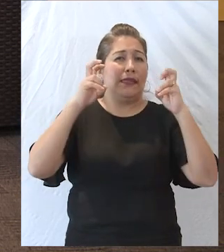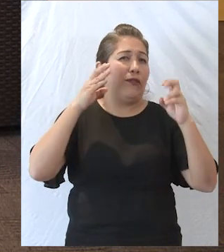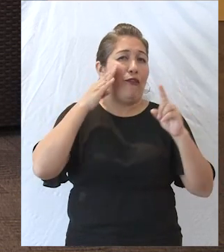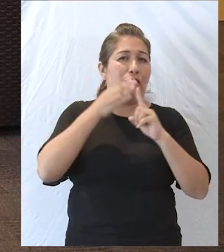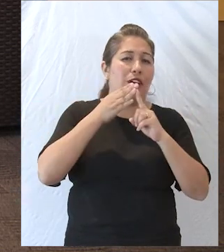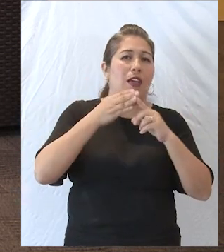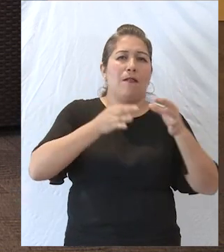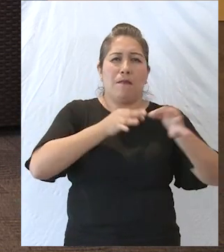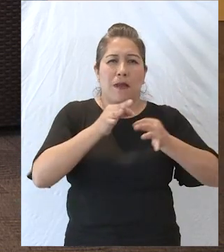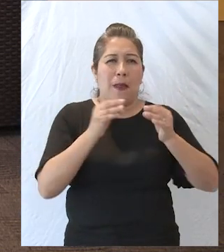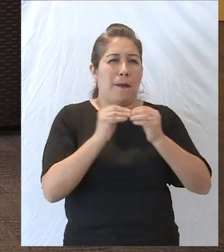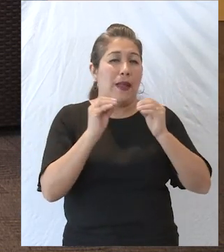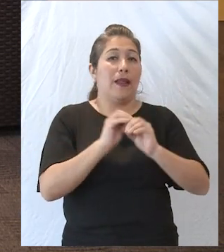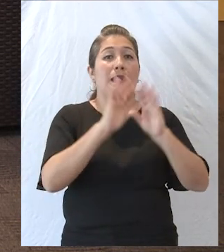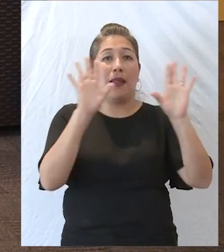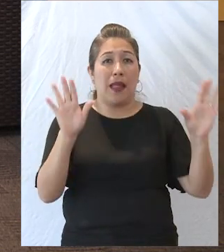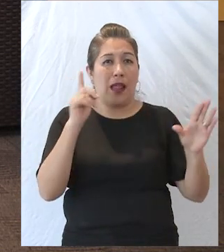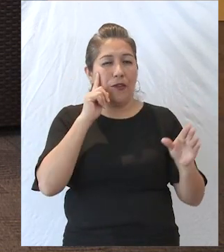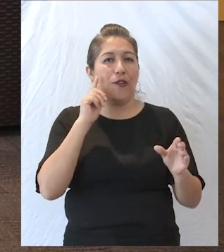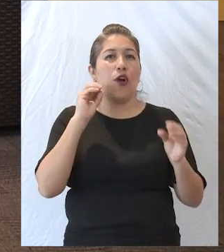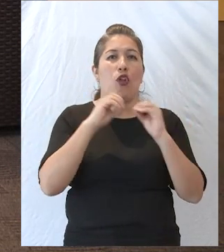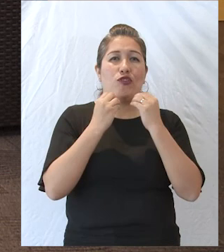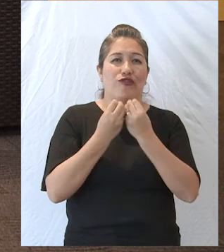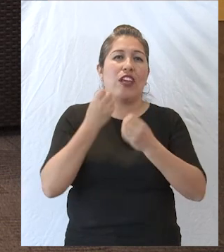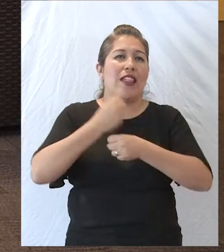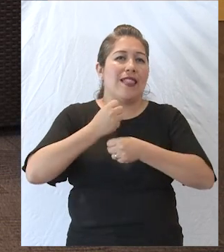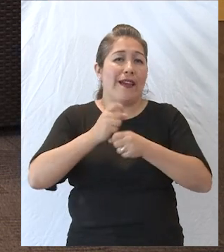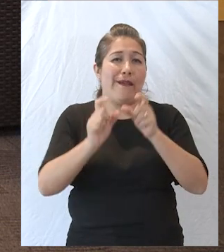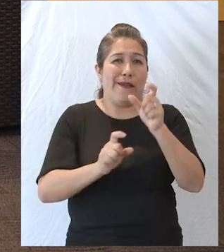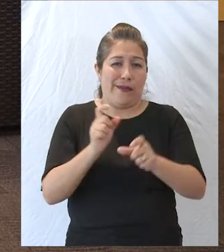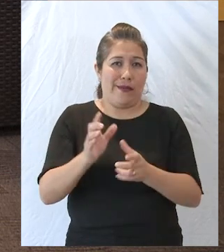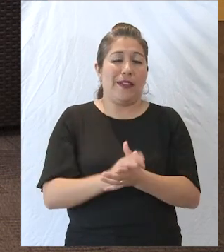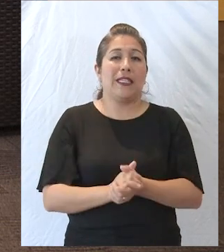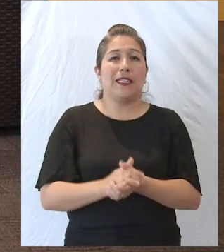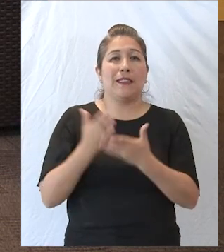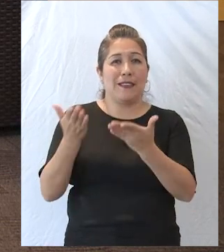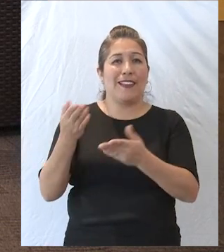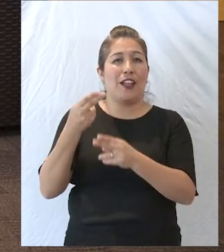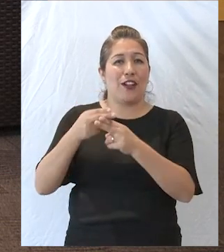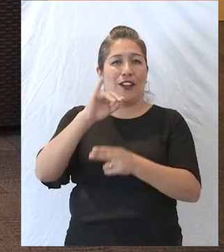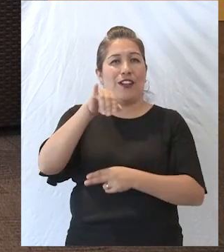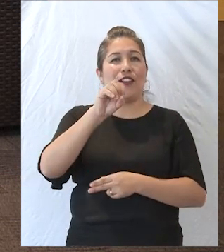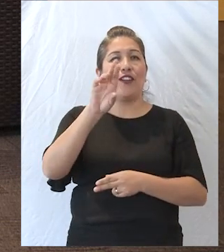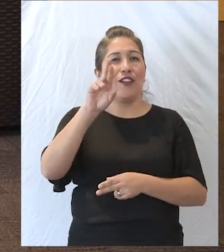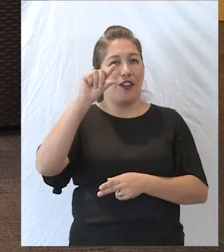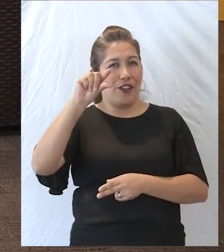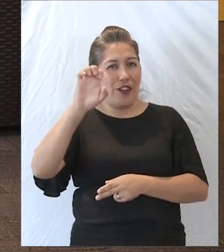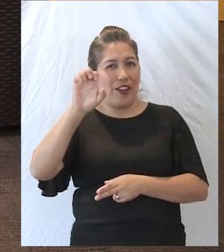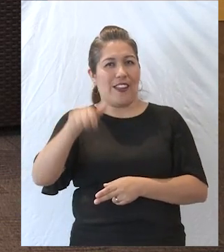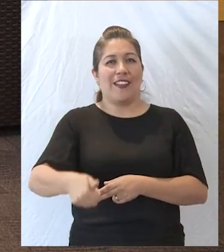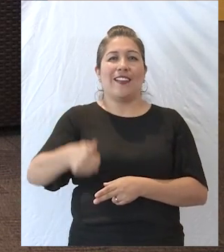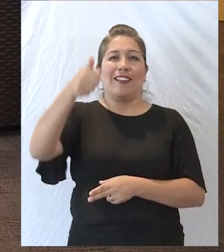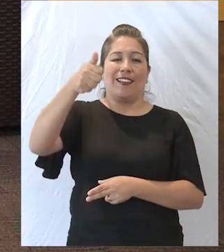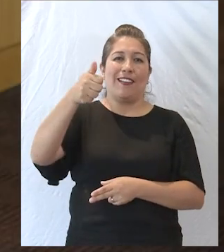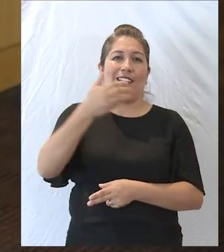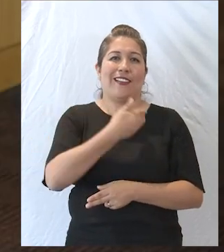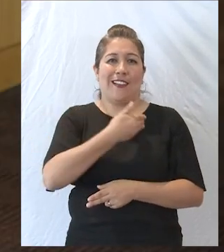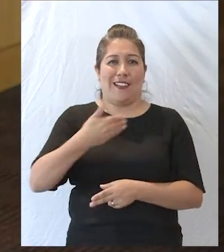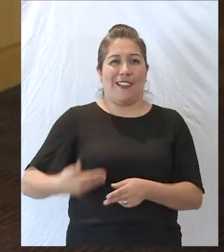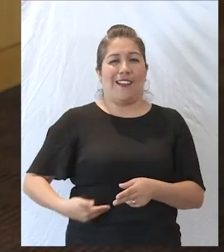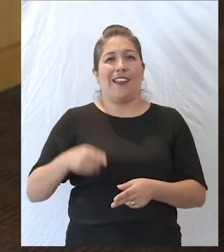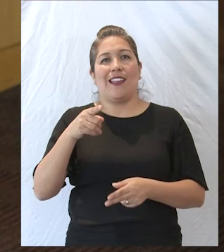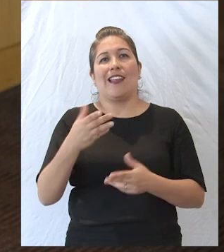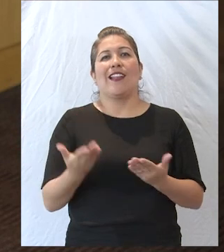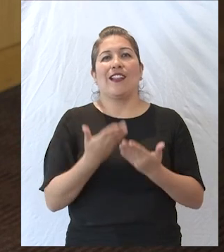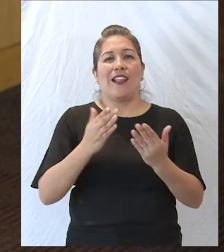más detalles con el trabajo que viene realizando la sociedad civil. Hemos estado entonces con el señor Jorge Balbín Cóndor, coordinador